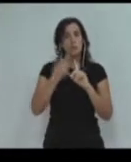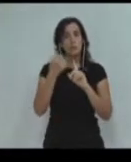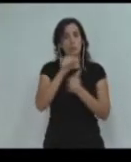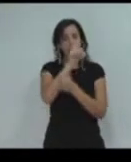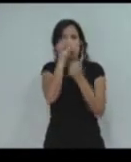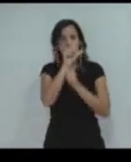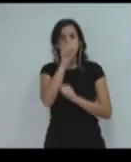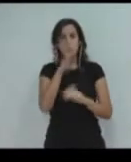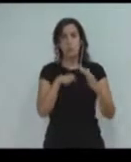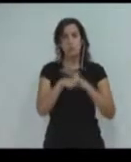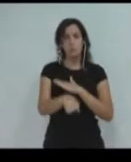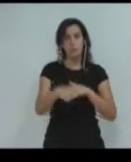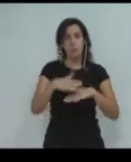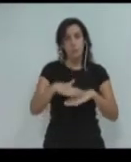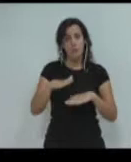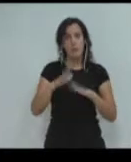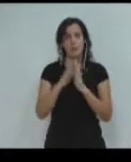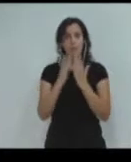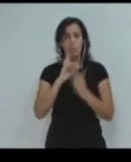libros electrónicos